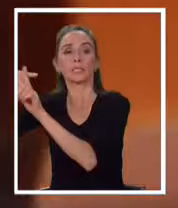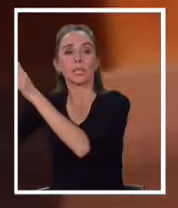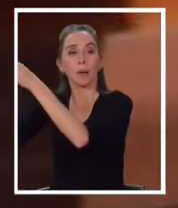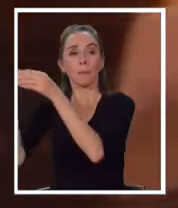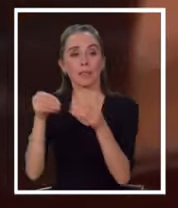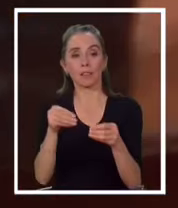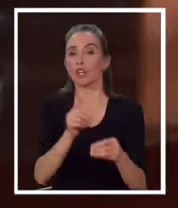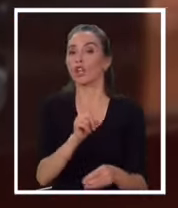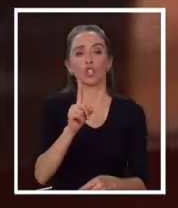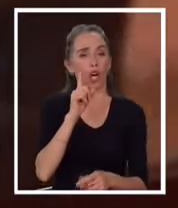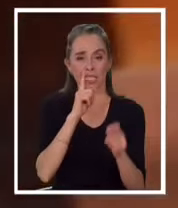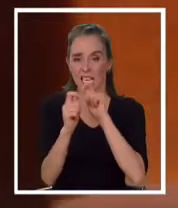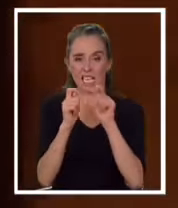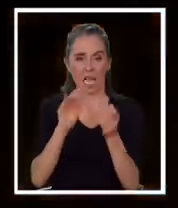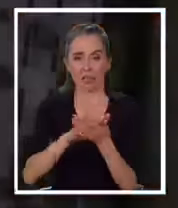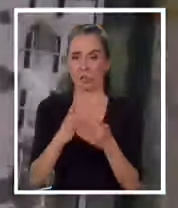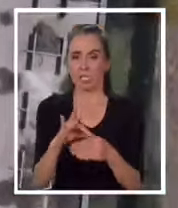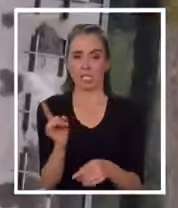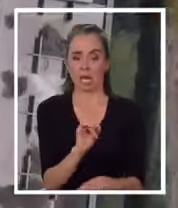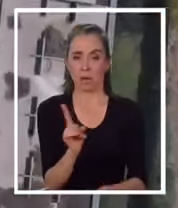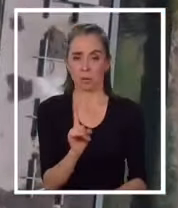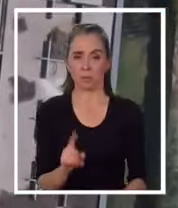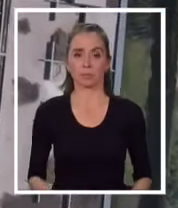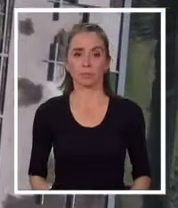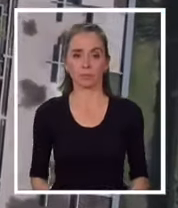no significarían un riesgo sanitario.